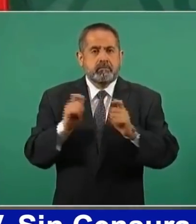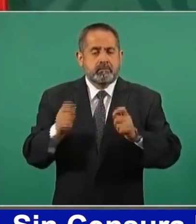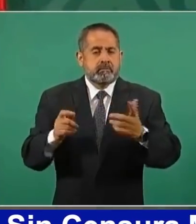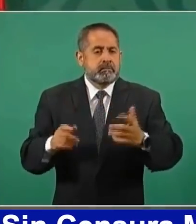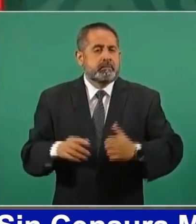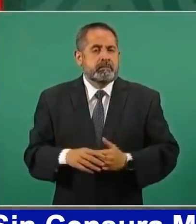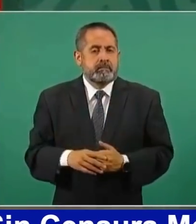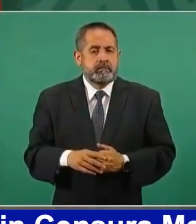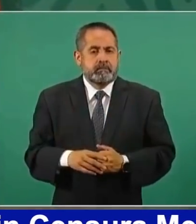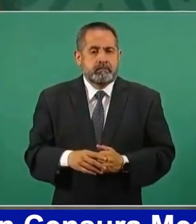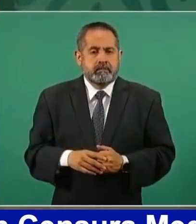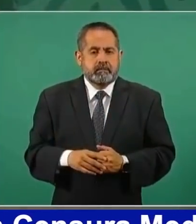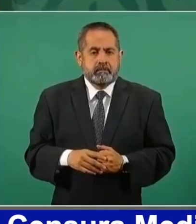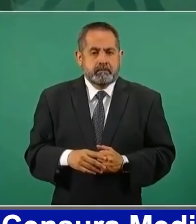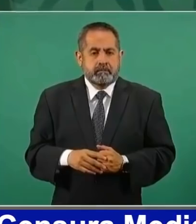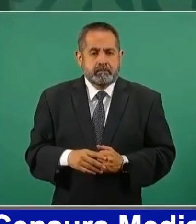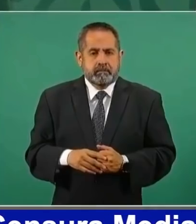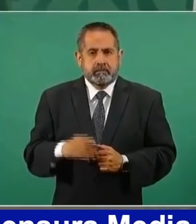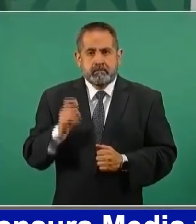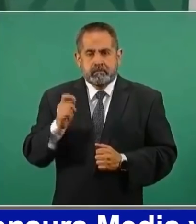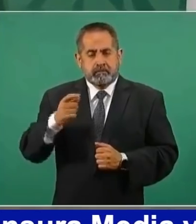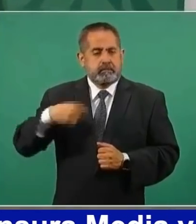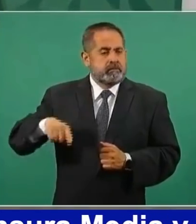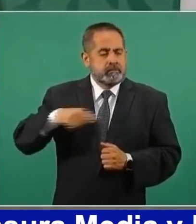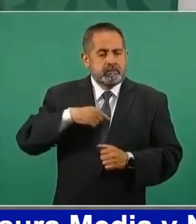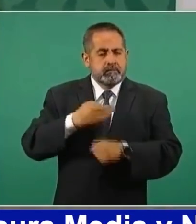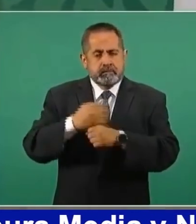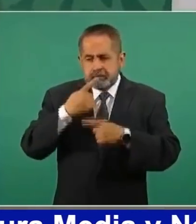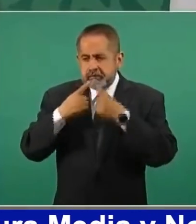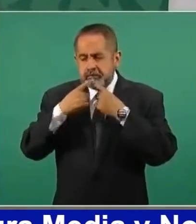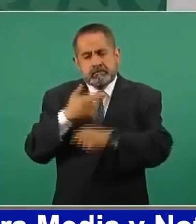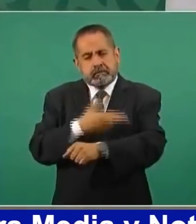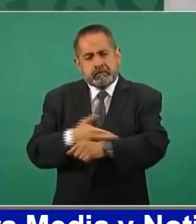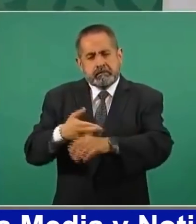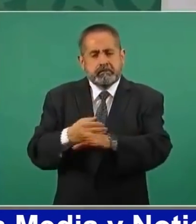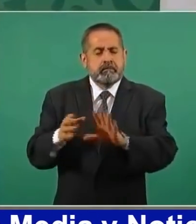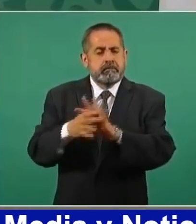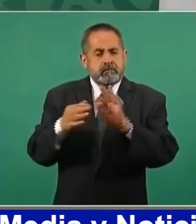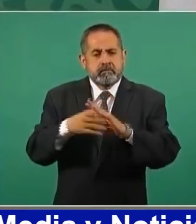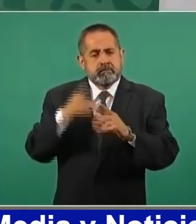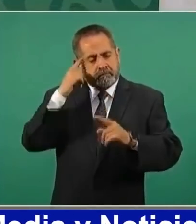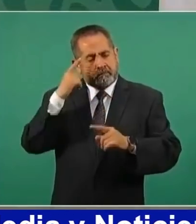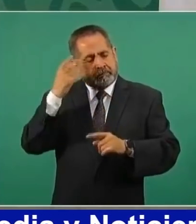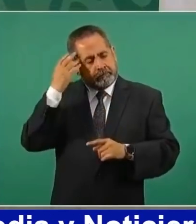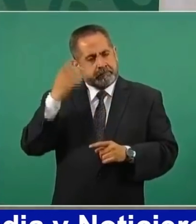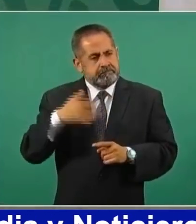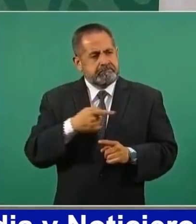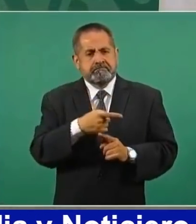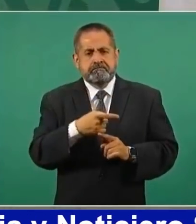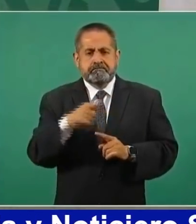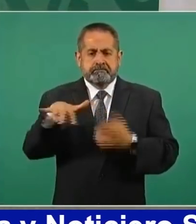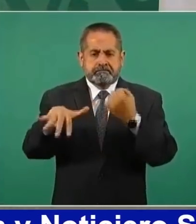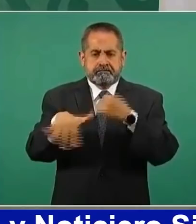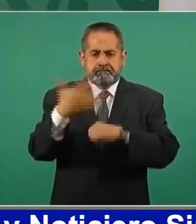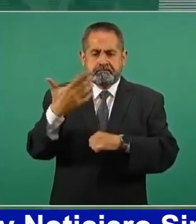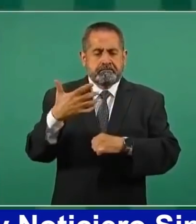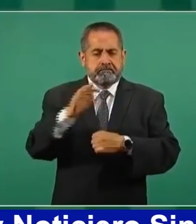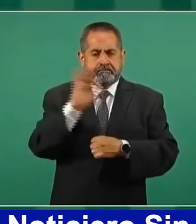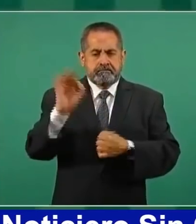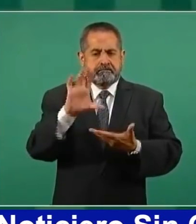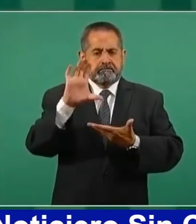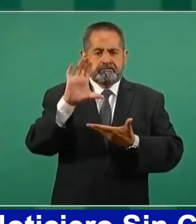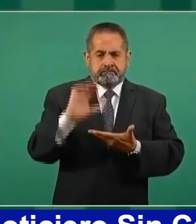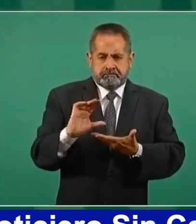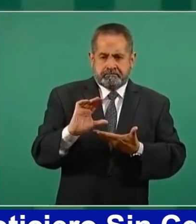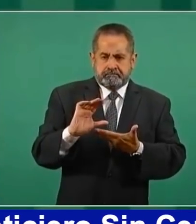está resolviendo que haya una disminución del 15%, lo cual va